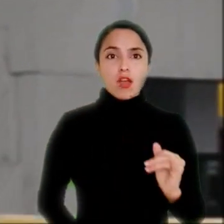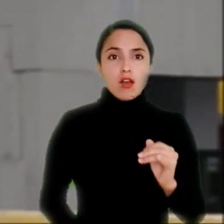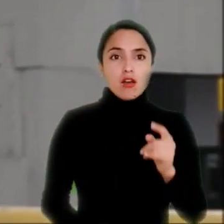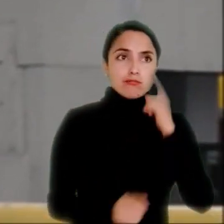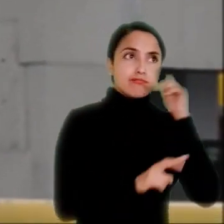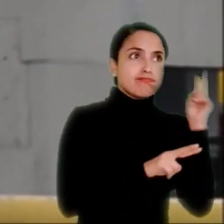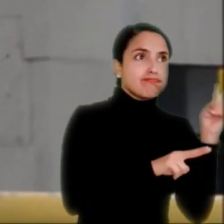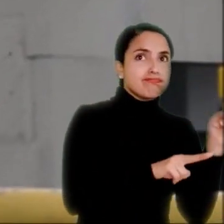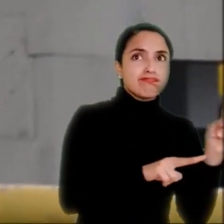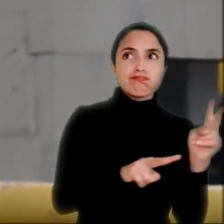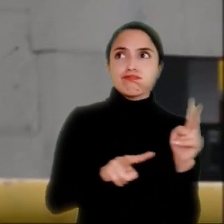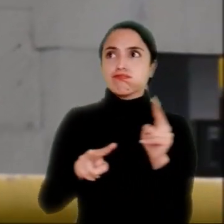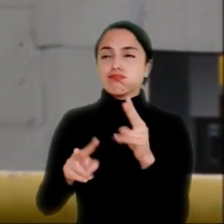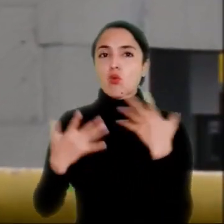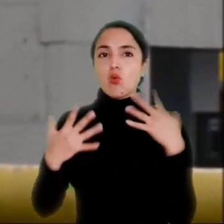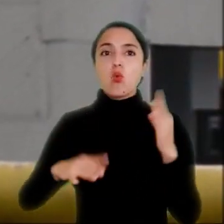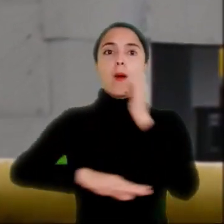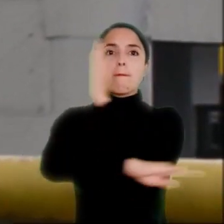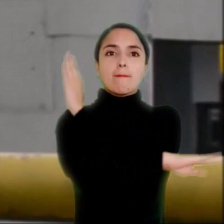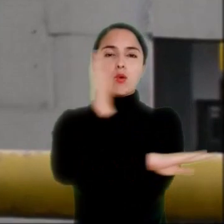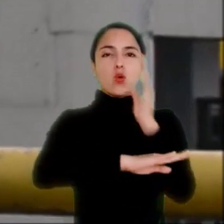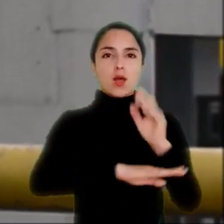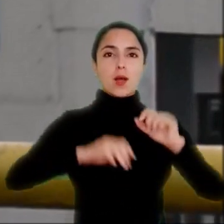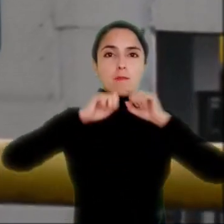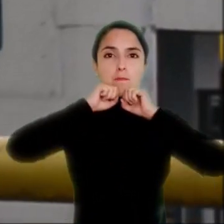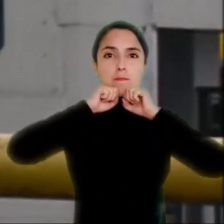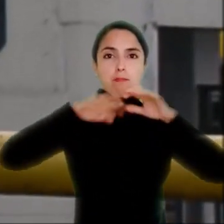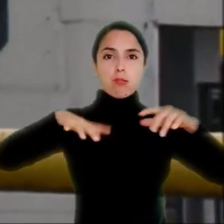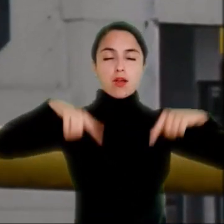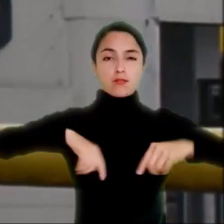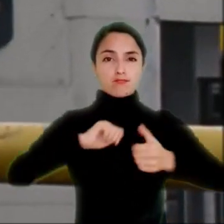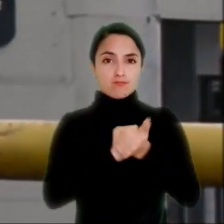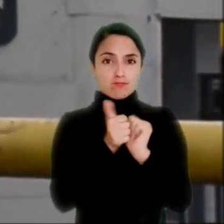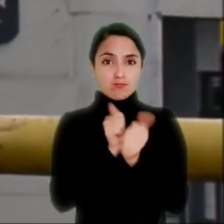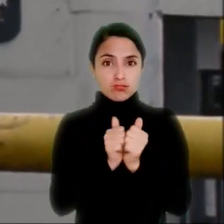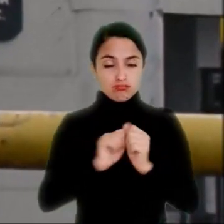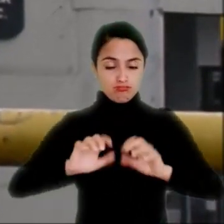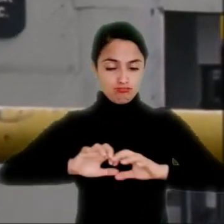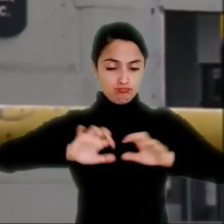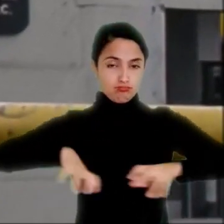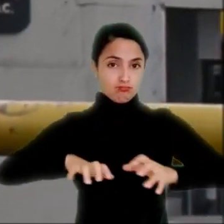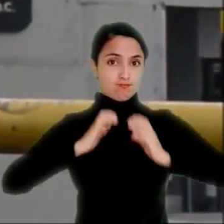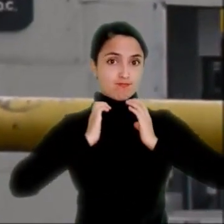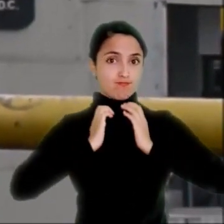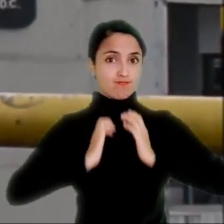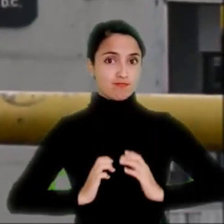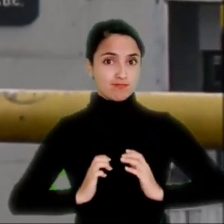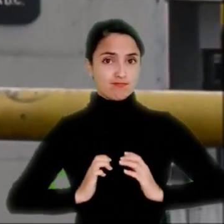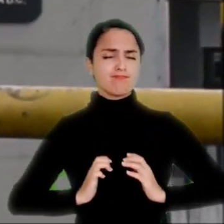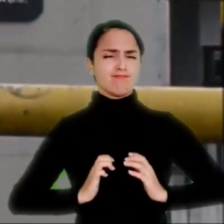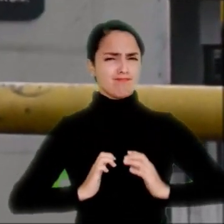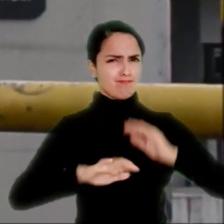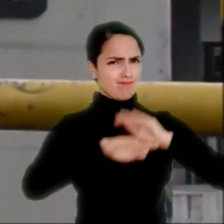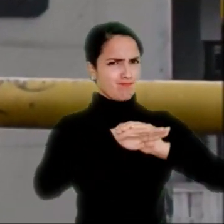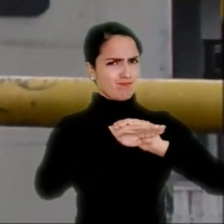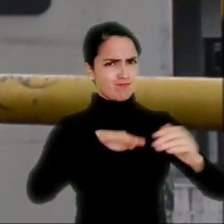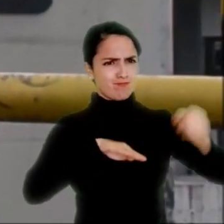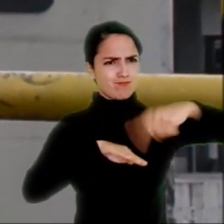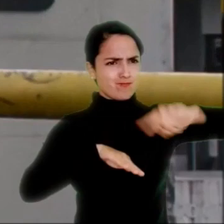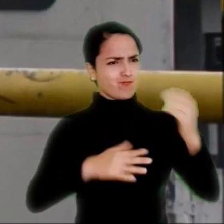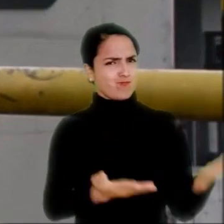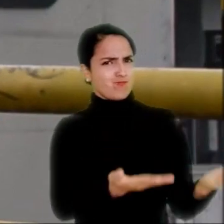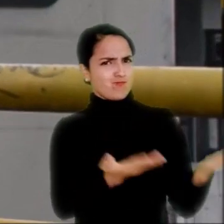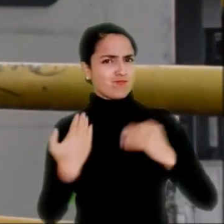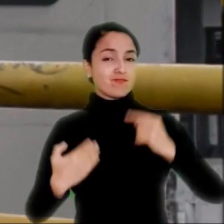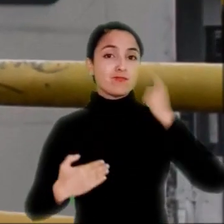Después de haber hecho este recorrido por la Biblioteca Pública del Deporte y la Actividad Física, los quiero invitar a